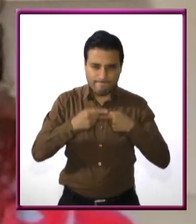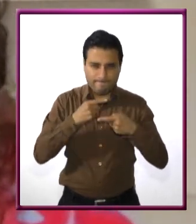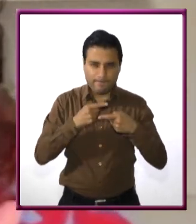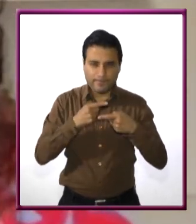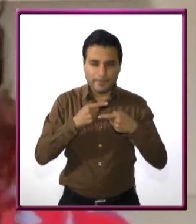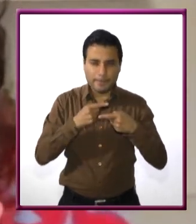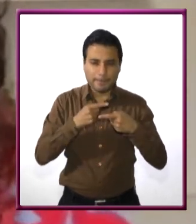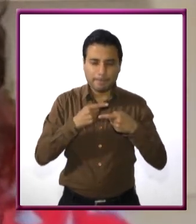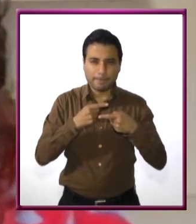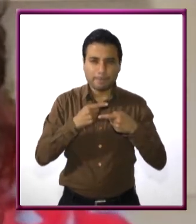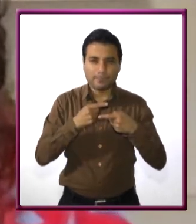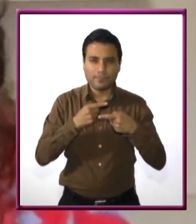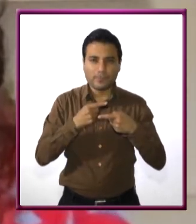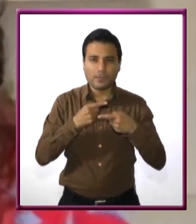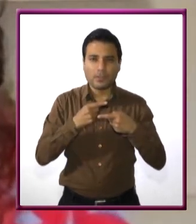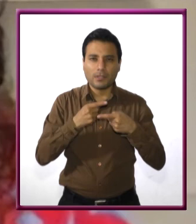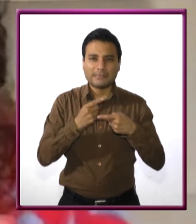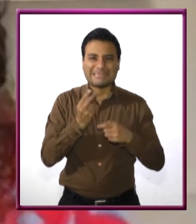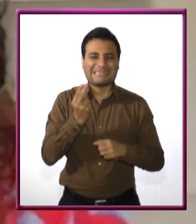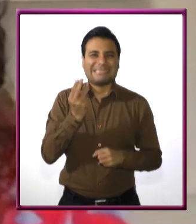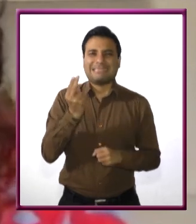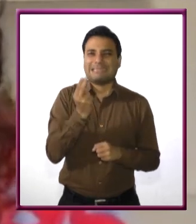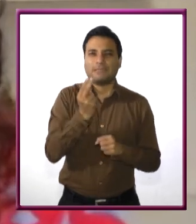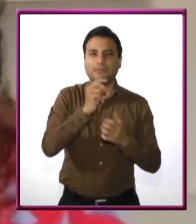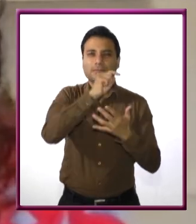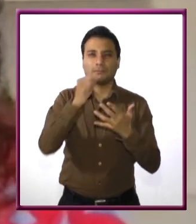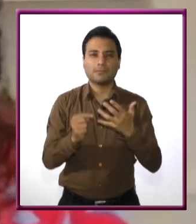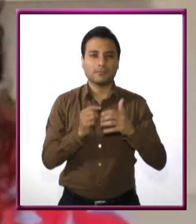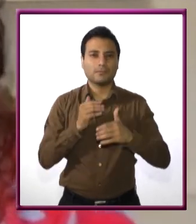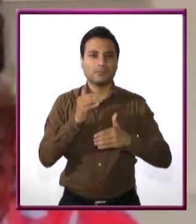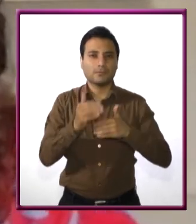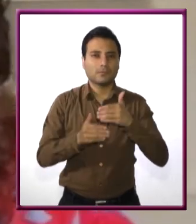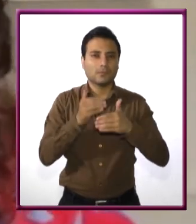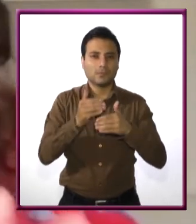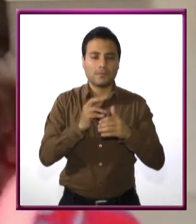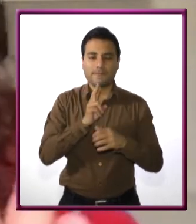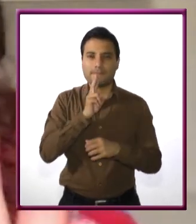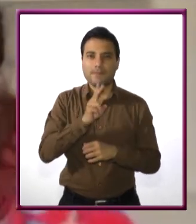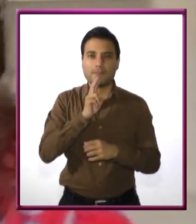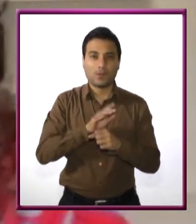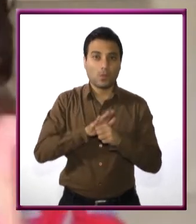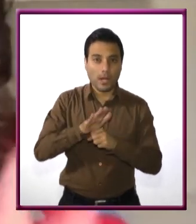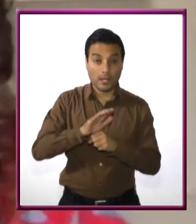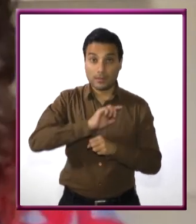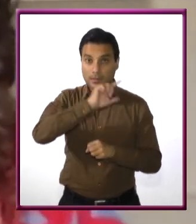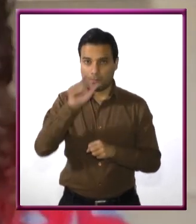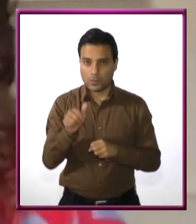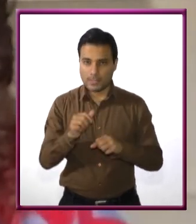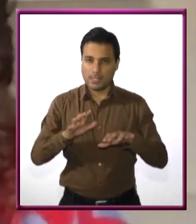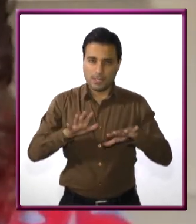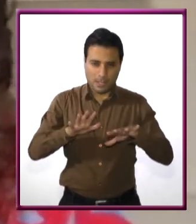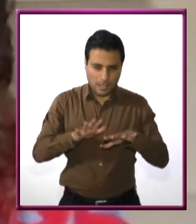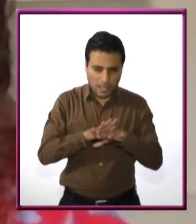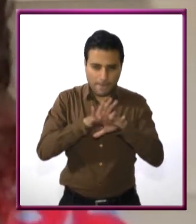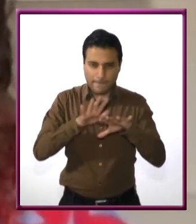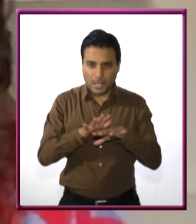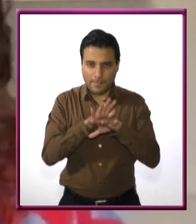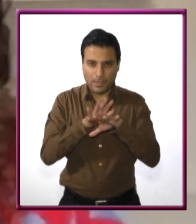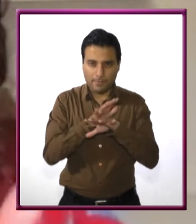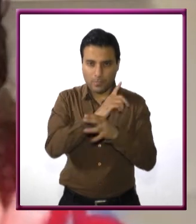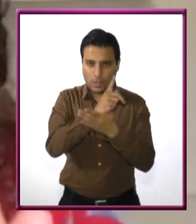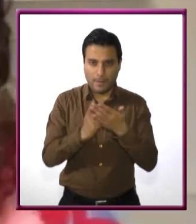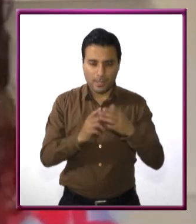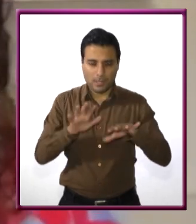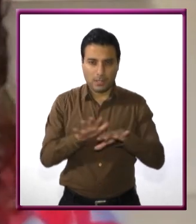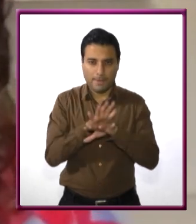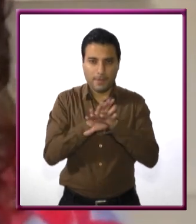identificar cuáles deben ser las prioridades para investigación y desarrollo y modificar o rearticular estas agendas